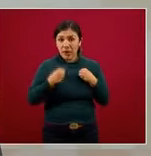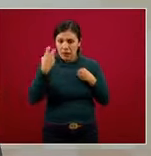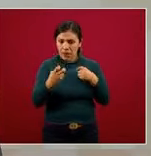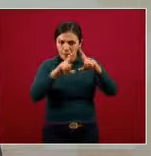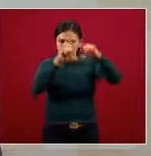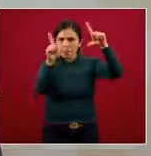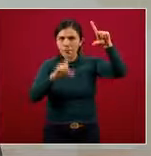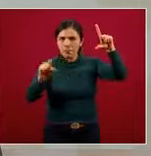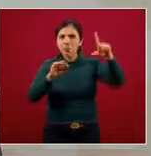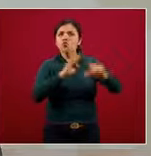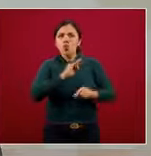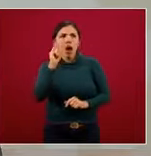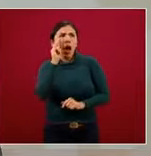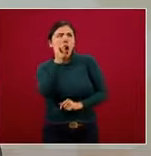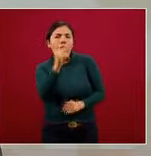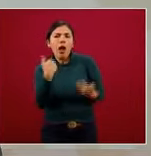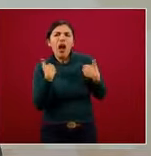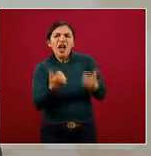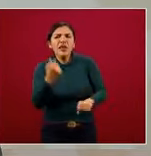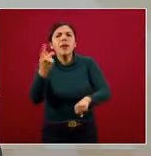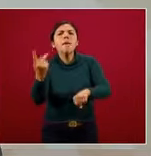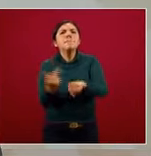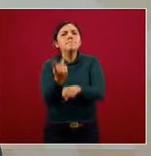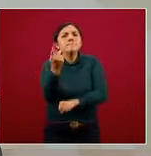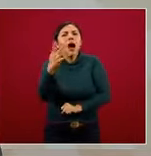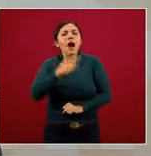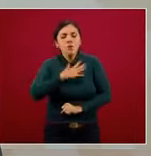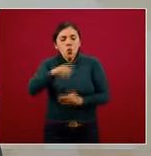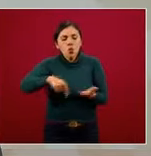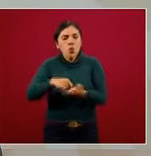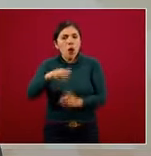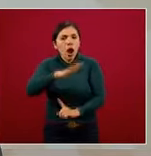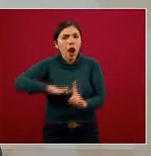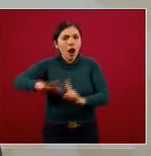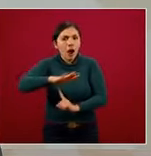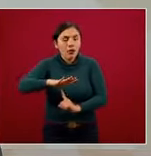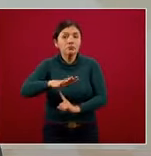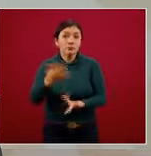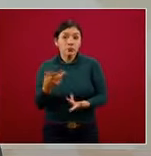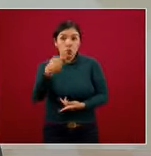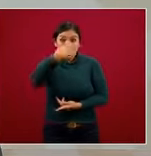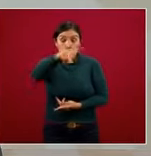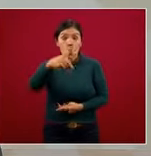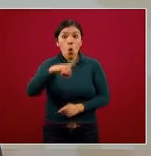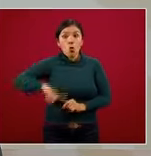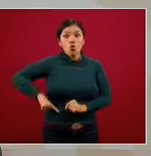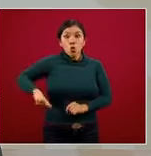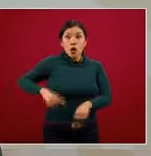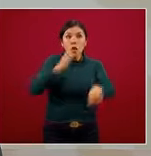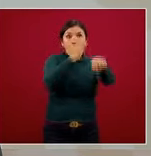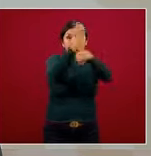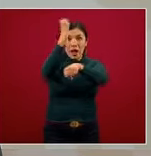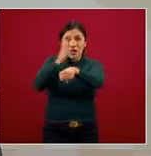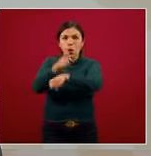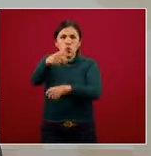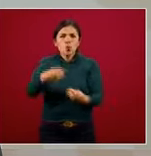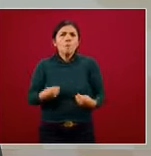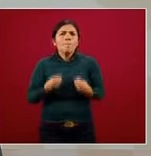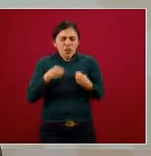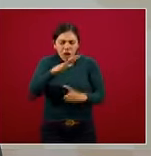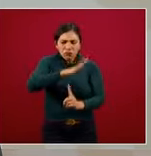país puedan reconocer lo que está ocurriendo. Por supuesto, su gobierno estatal, el gobierno del estado donde usted